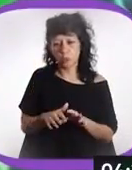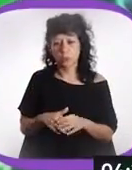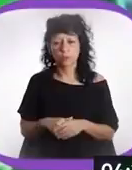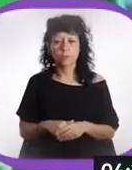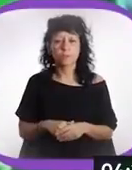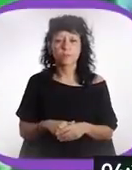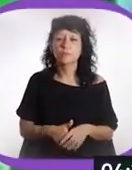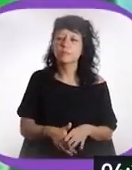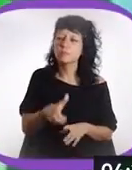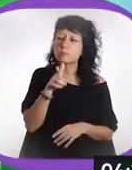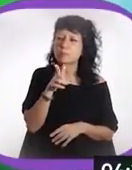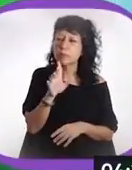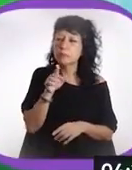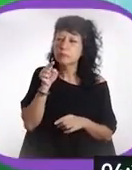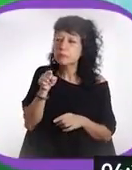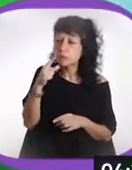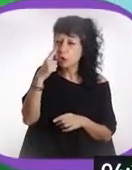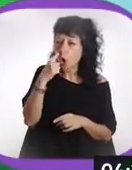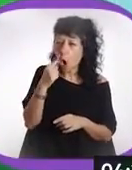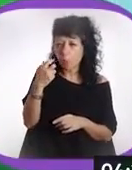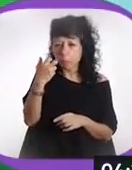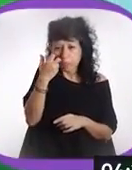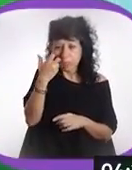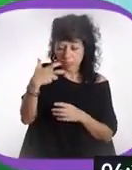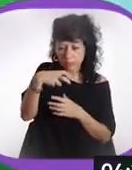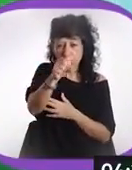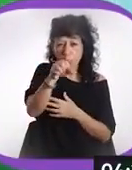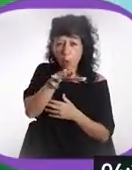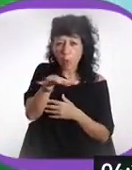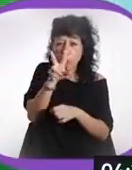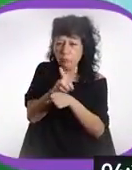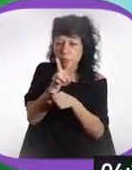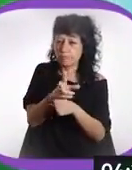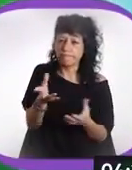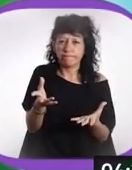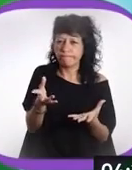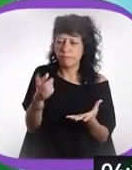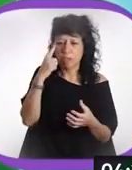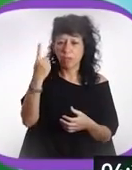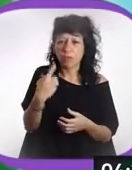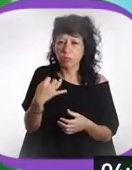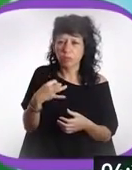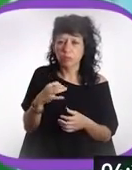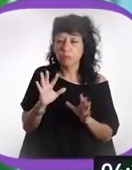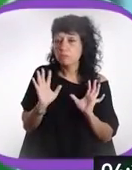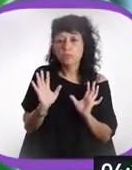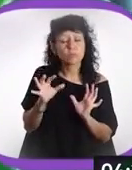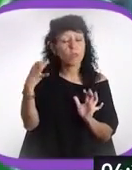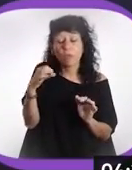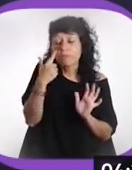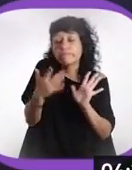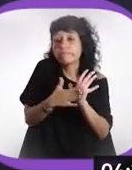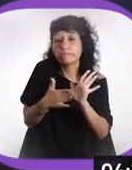no creo que llevar a Zeke dentro de una zona sea buena idea. Si él puede guiarnos a más tecnología sentient o incluso sobrevivientes, es un riesgo que hay que